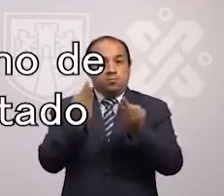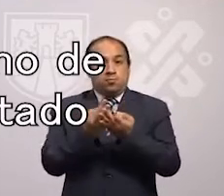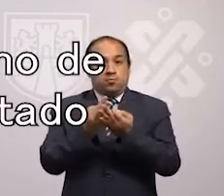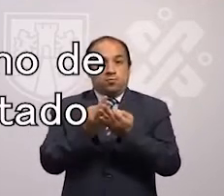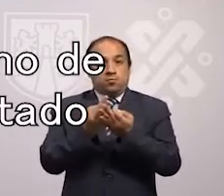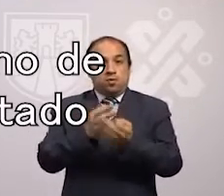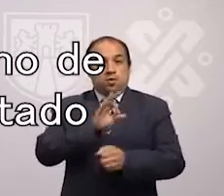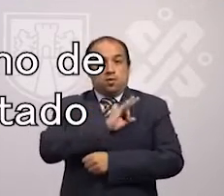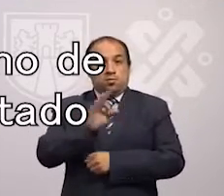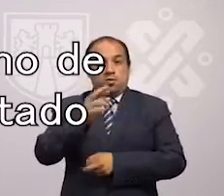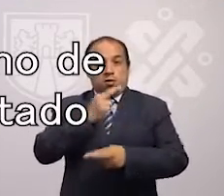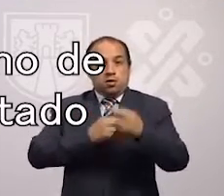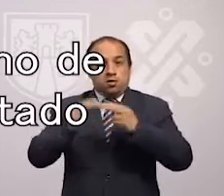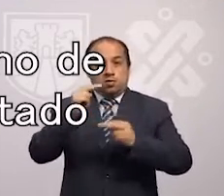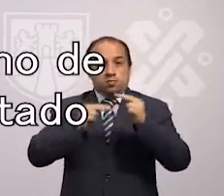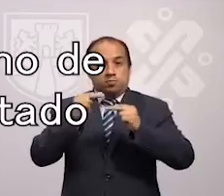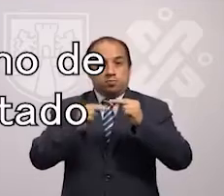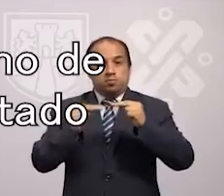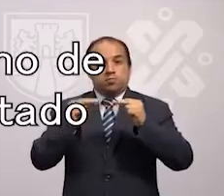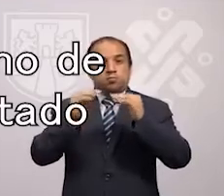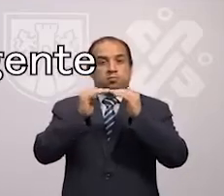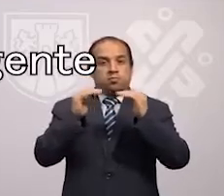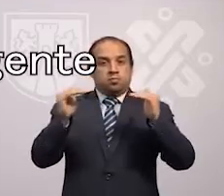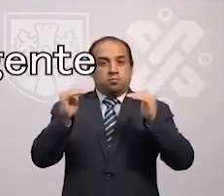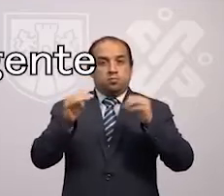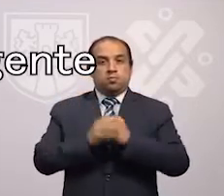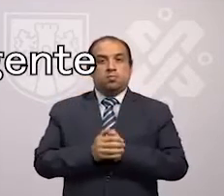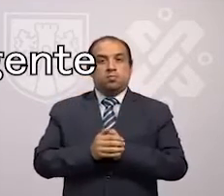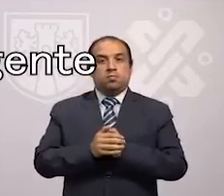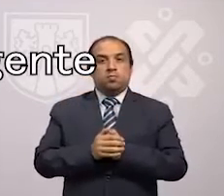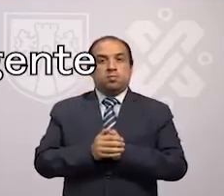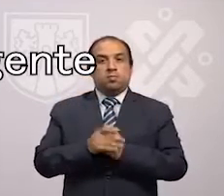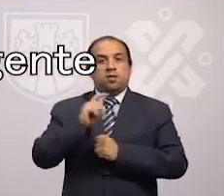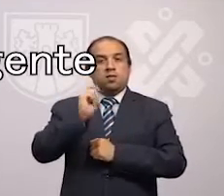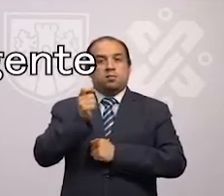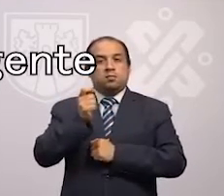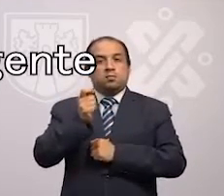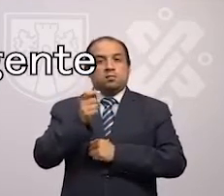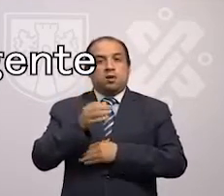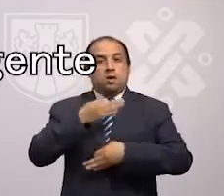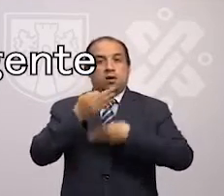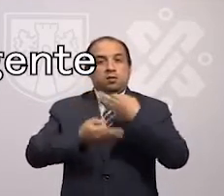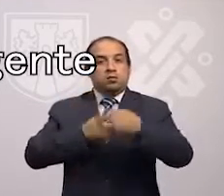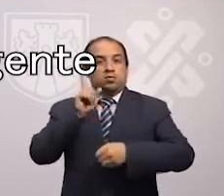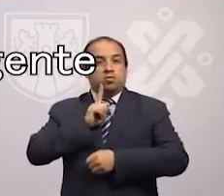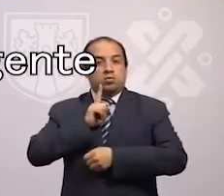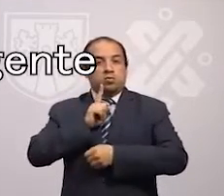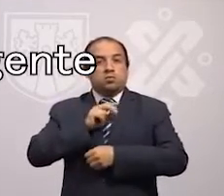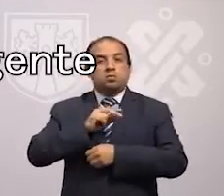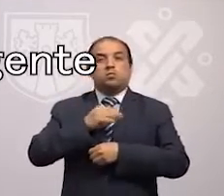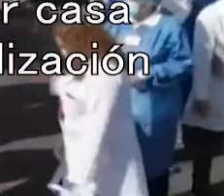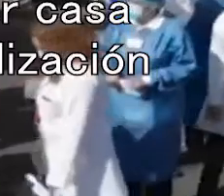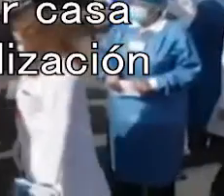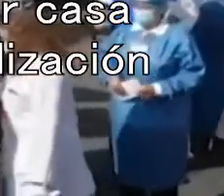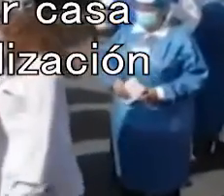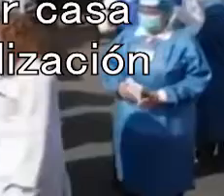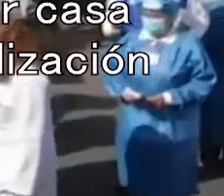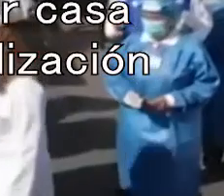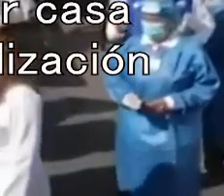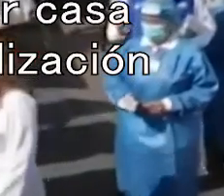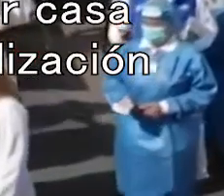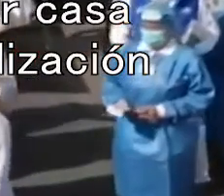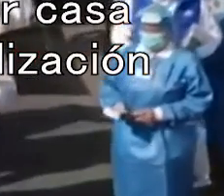las 200, el gobierno de la Ciudad de México ha implementado nuevas medidas para incitar a la gente a quedarse en casa.